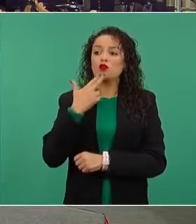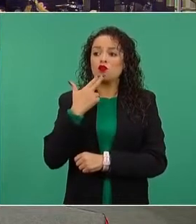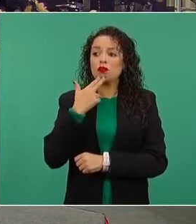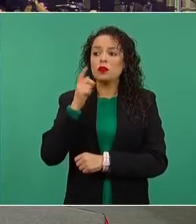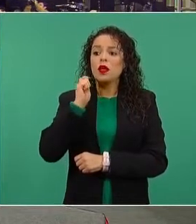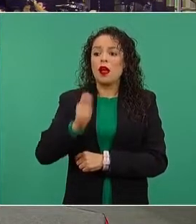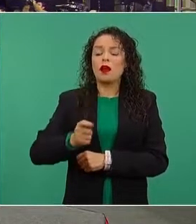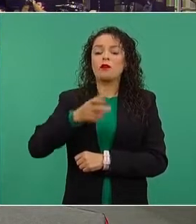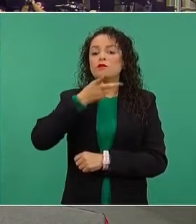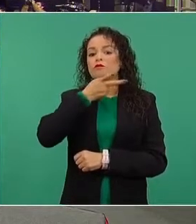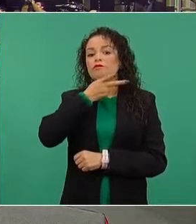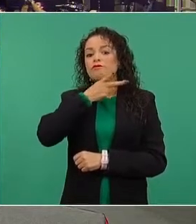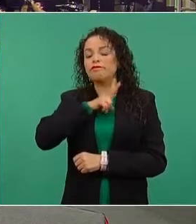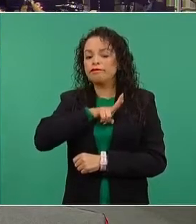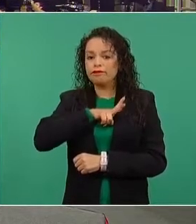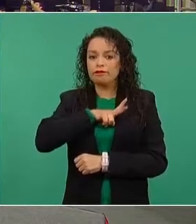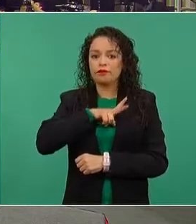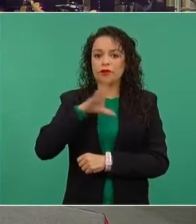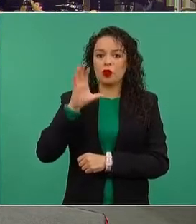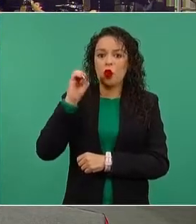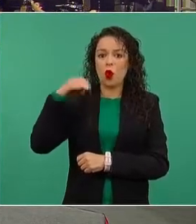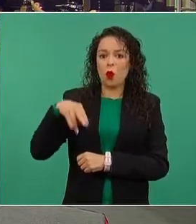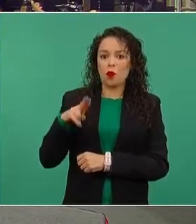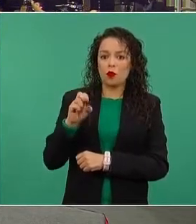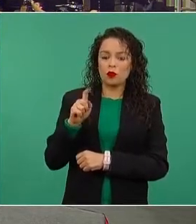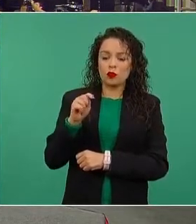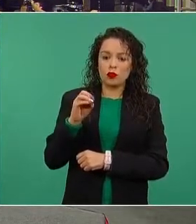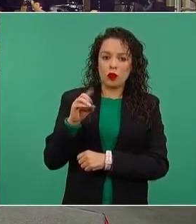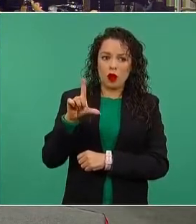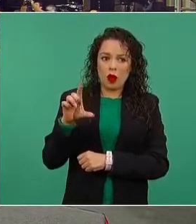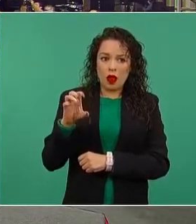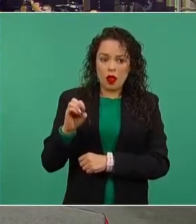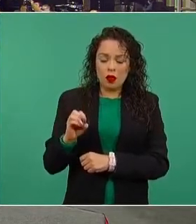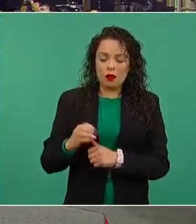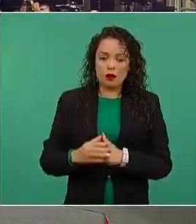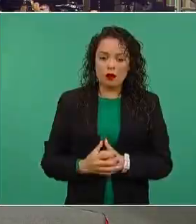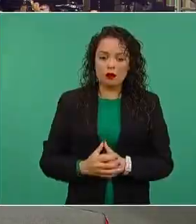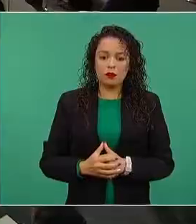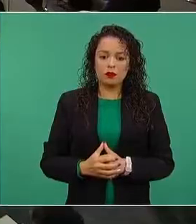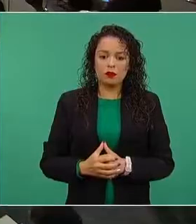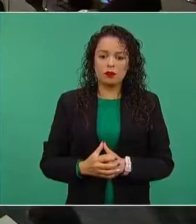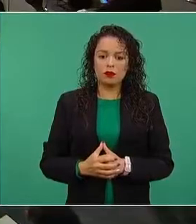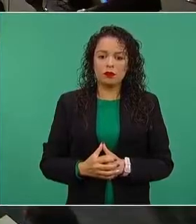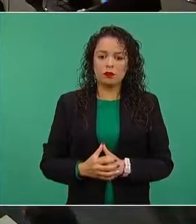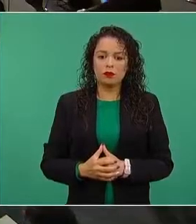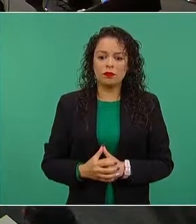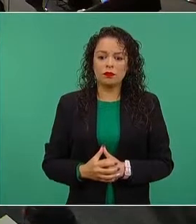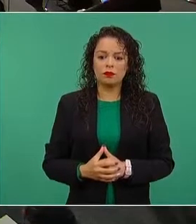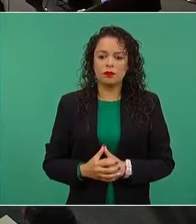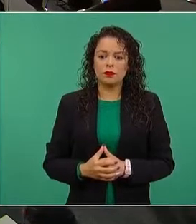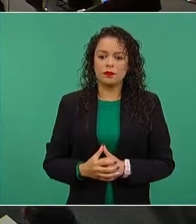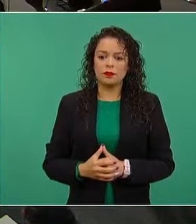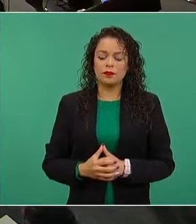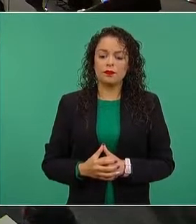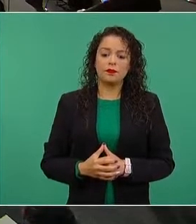va del carbón, que de energías sucias, y esto pues